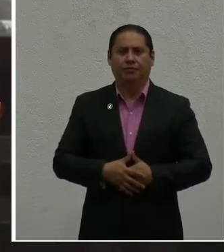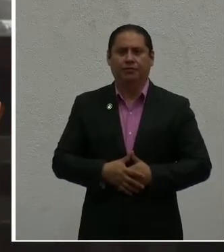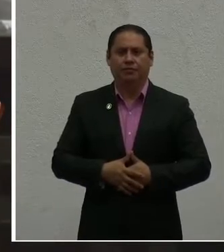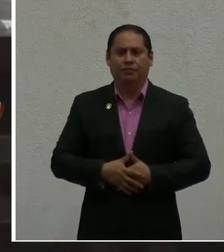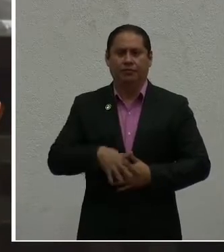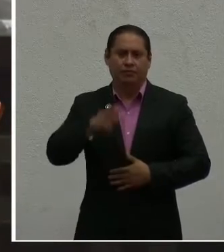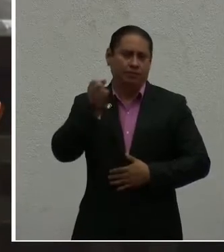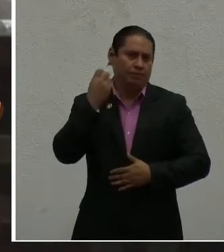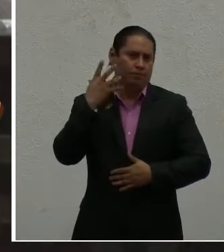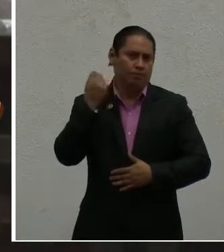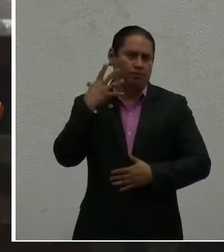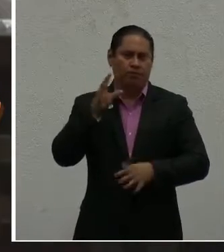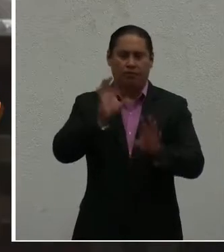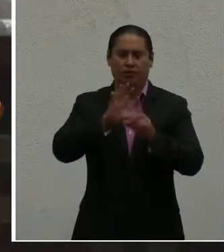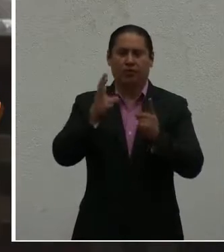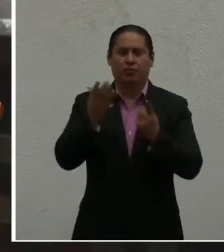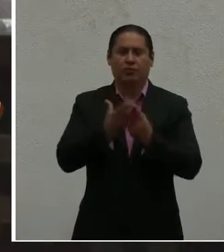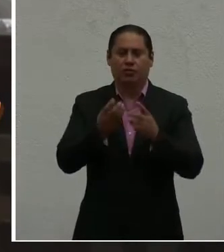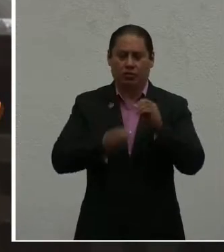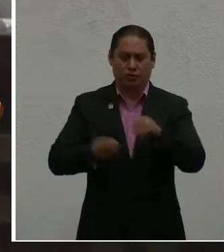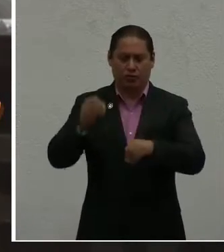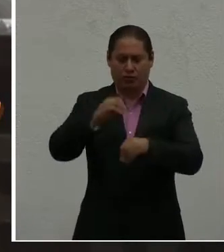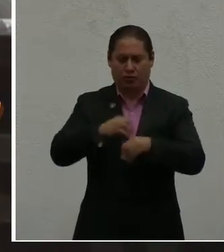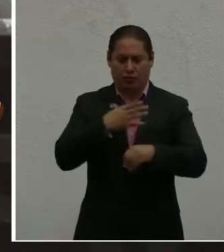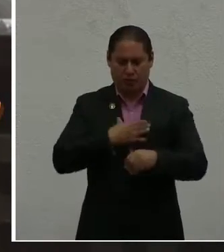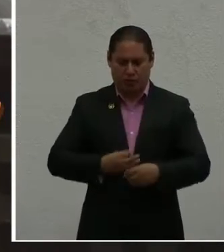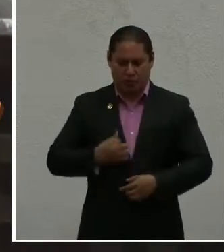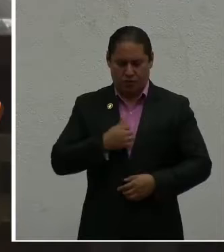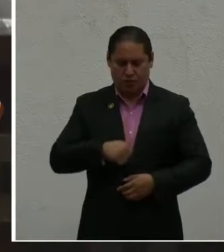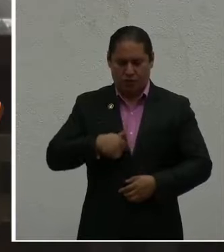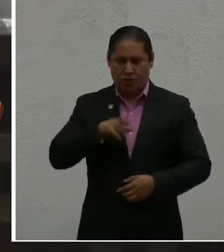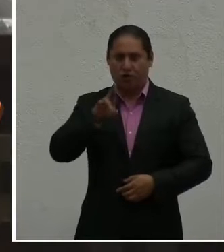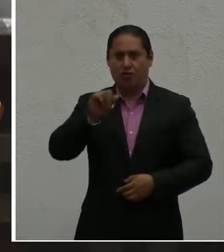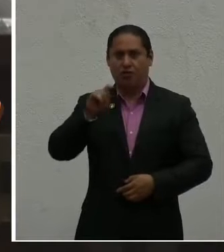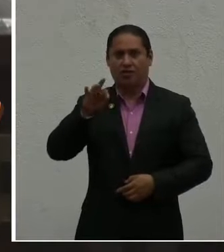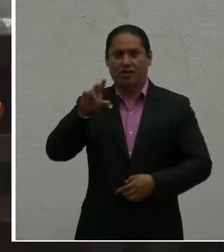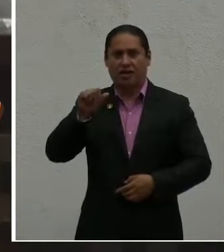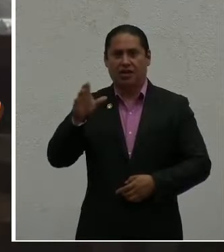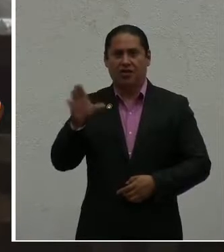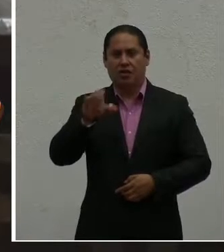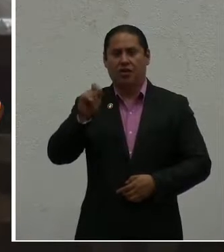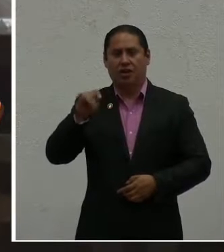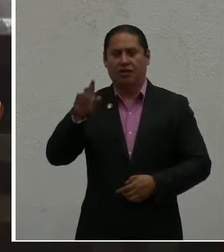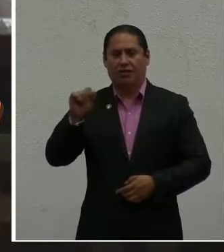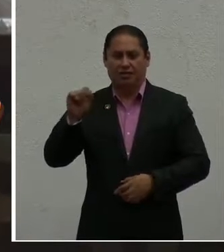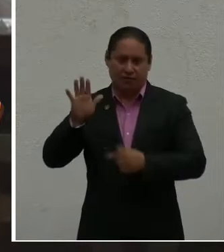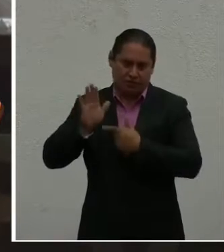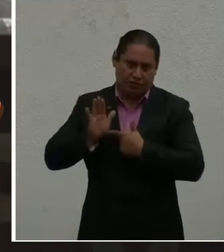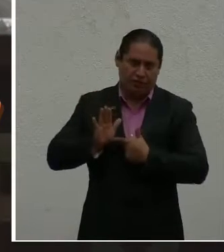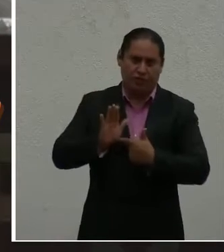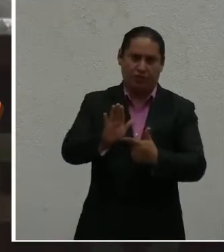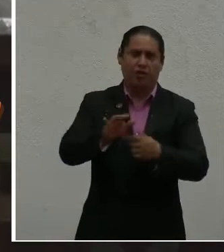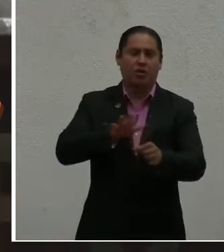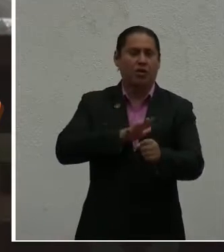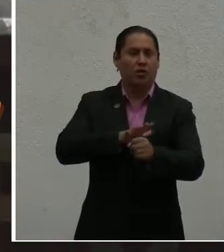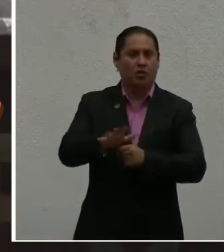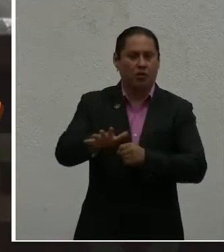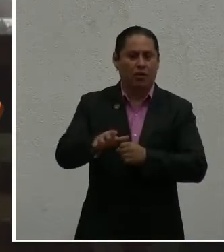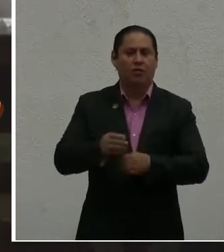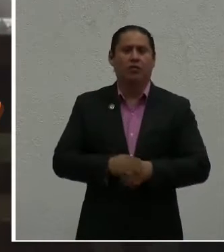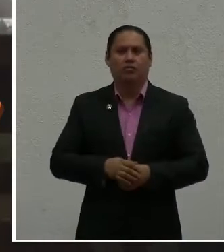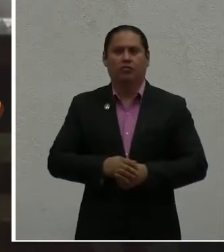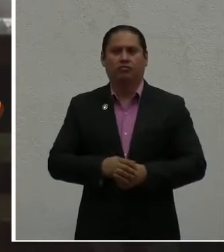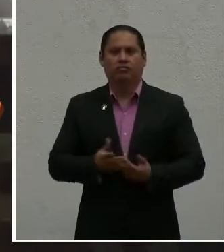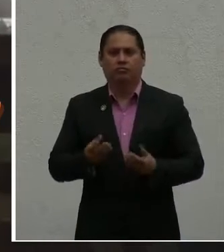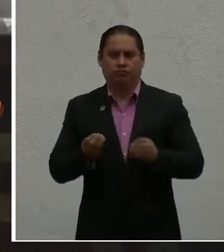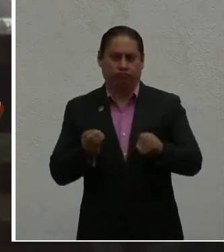Honorable Asamblea, la Comisión de Postulación de la Medalla Rosario Castellanos presenta dictamen mediante el cual propone